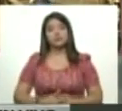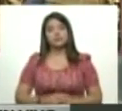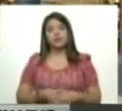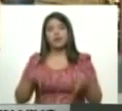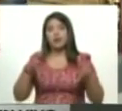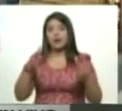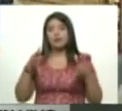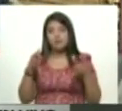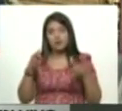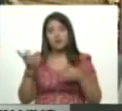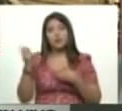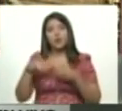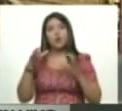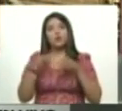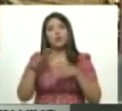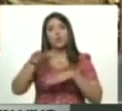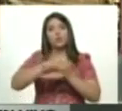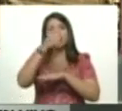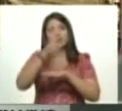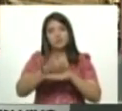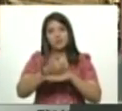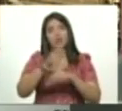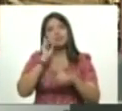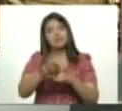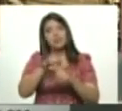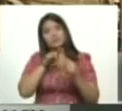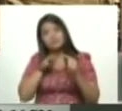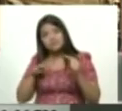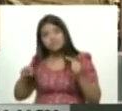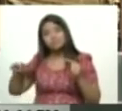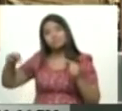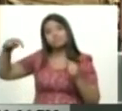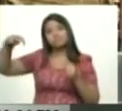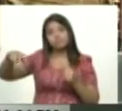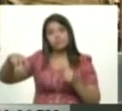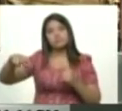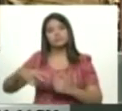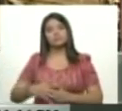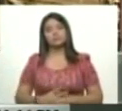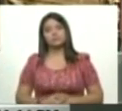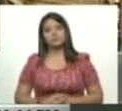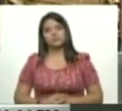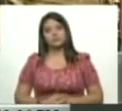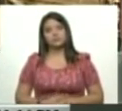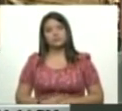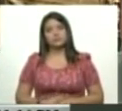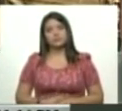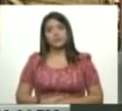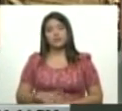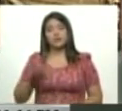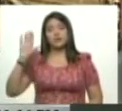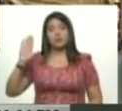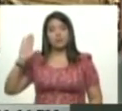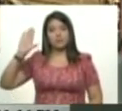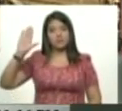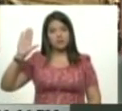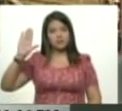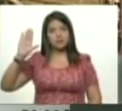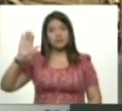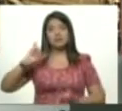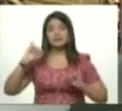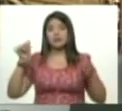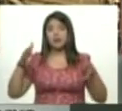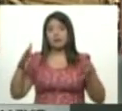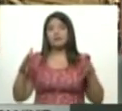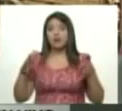electos para la Junta Directiva a subir al presidio para tomar juramentación una vez electo por